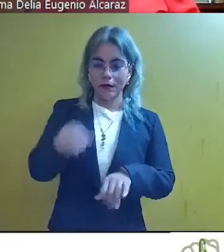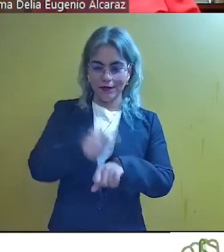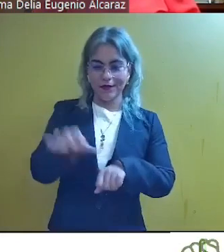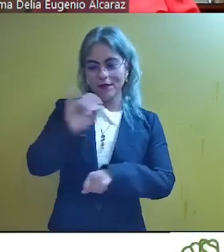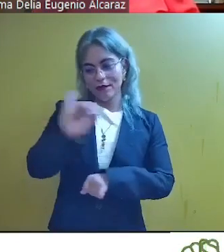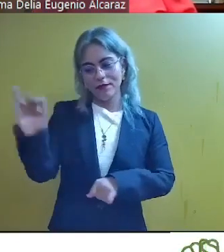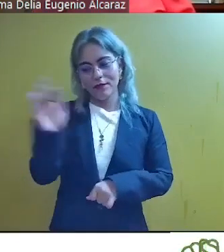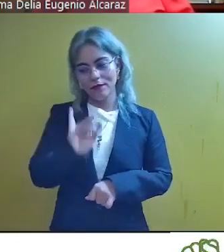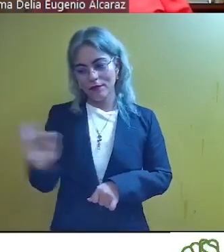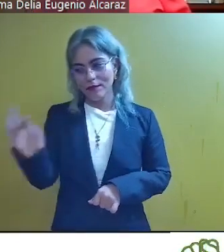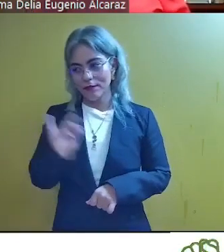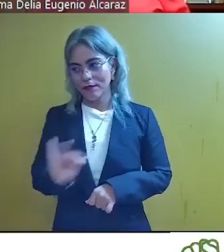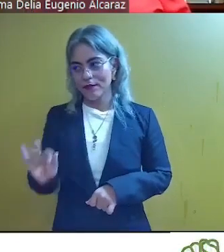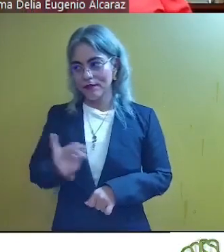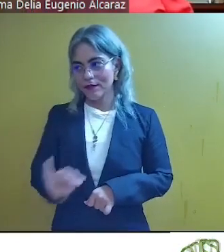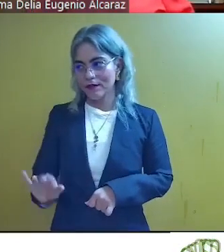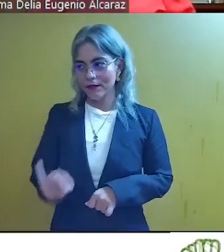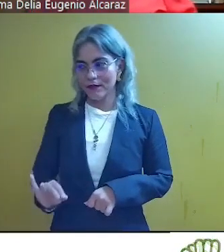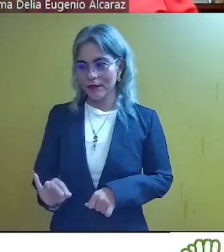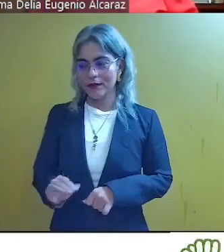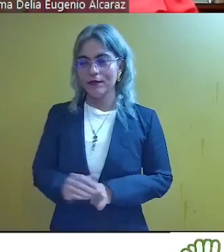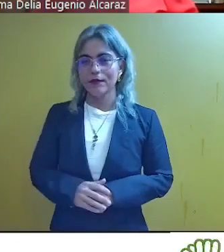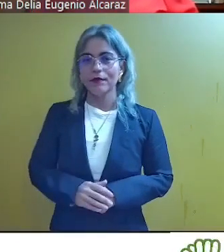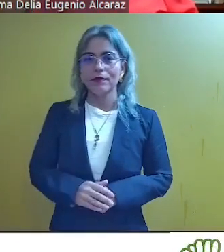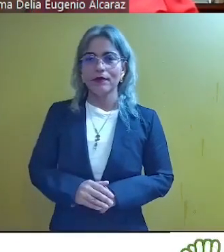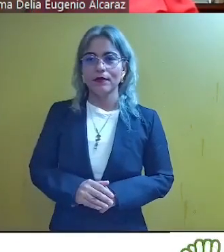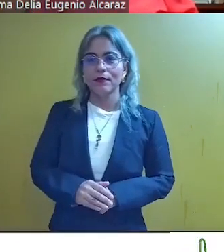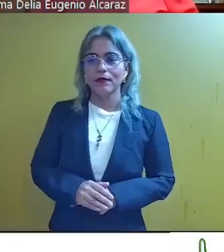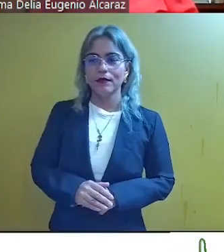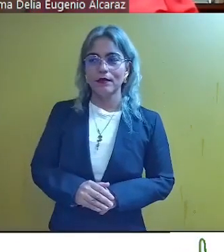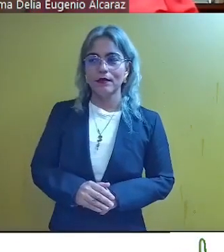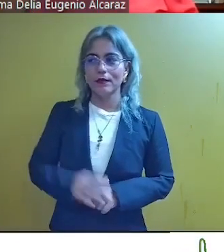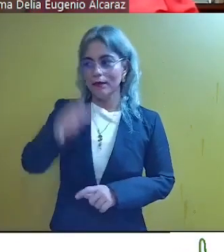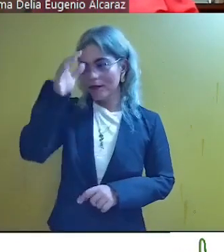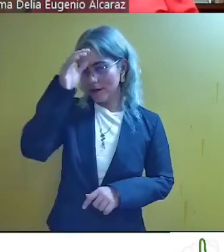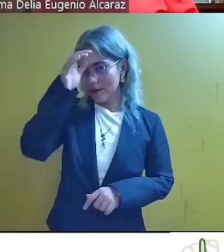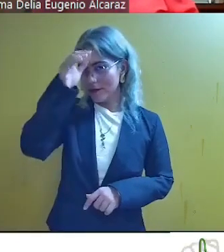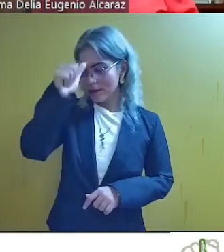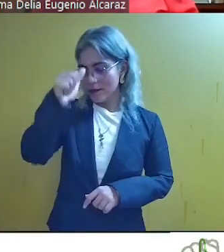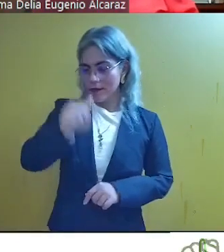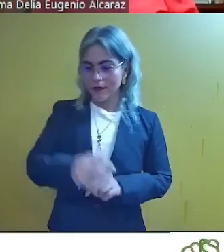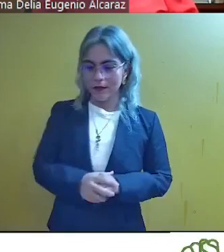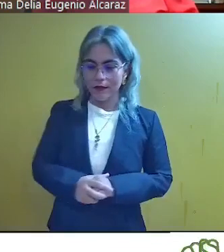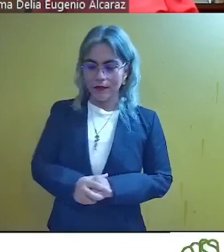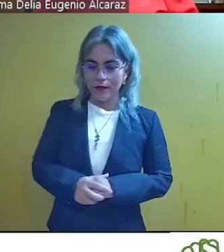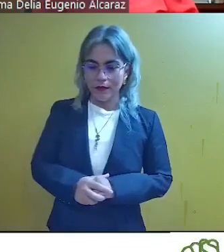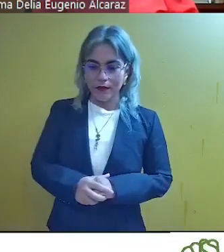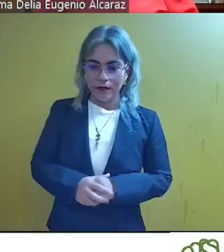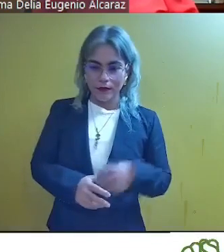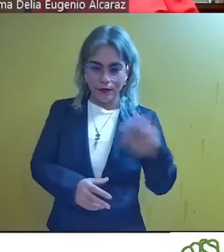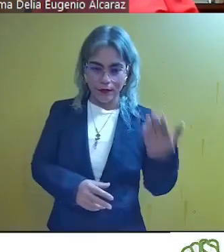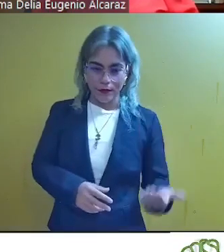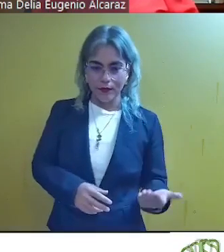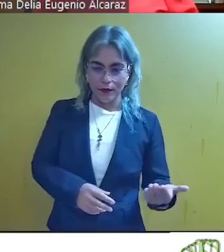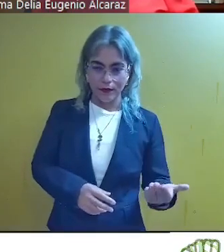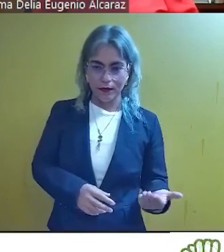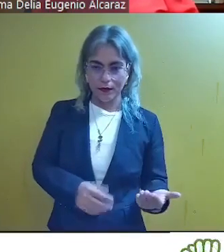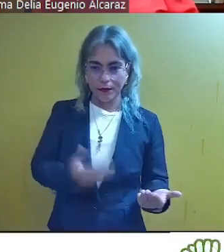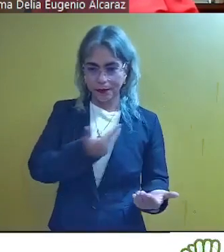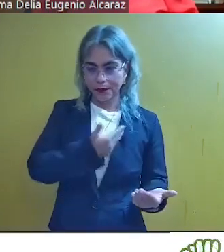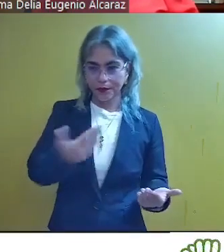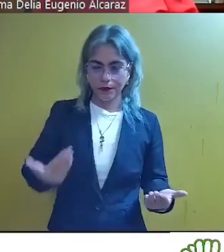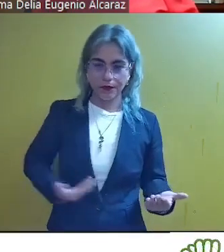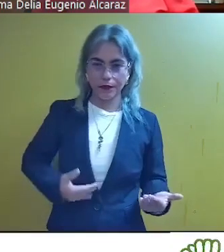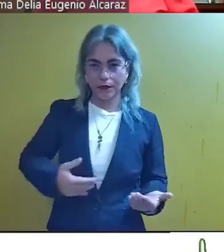/C, /07-09-2023 y acuerdo impugnado, La ciudadana designada como presidenta